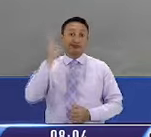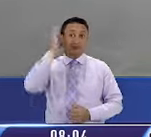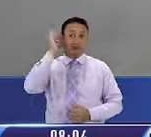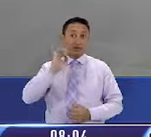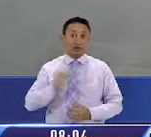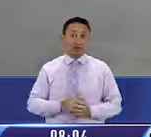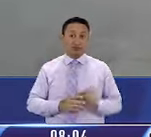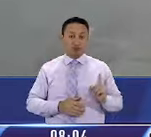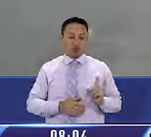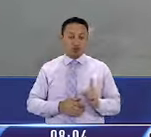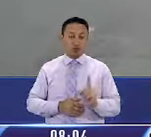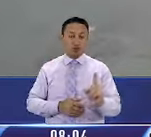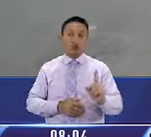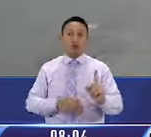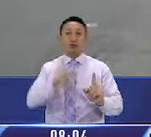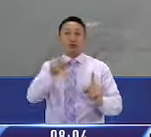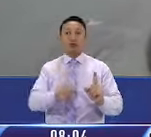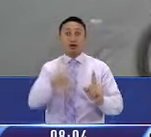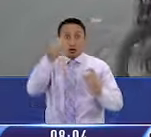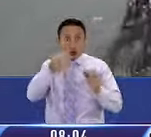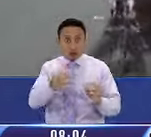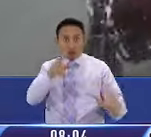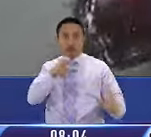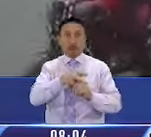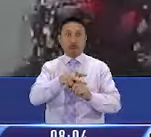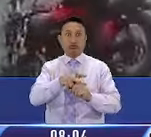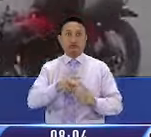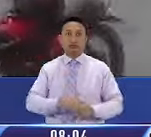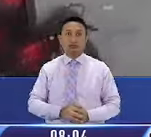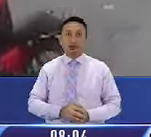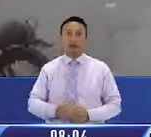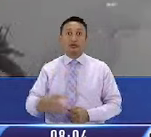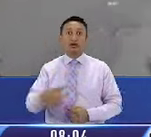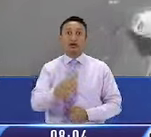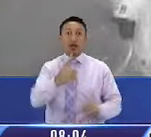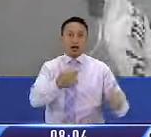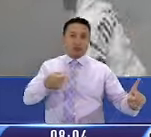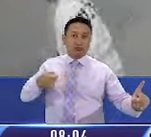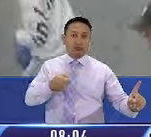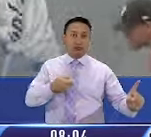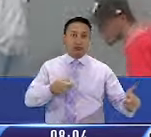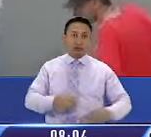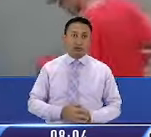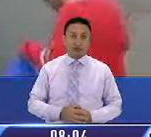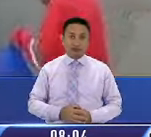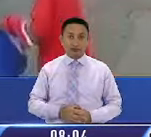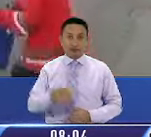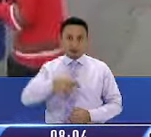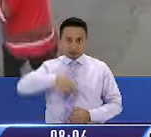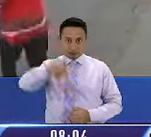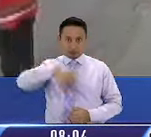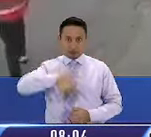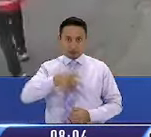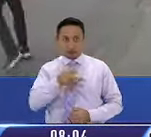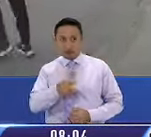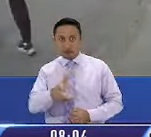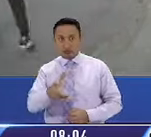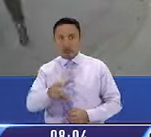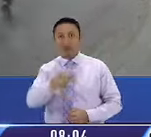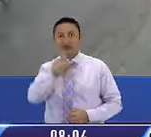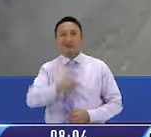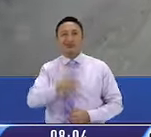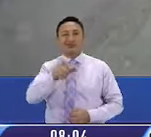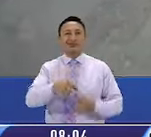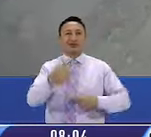por la vereda cuando los delincuentes la sorprendieron. Amenazaron con apuñalarla. Recorrimos esa zona. Los